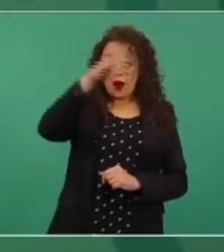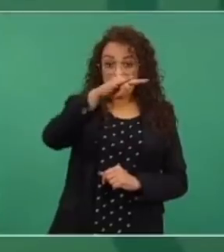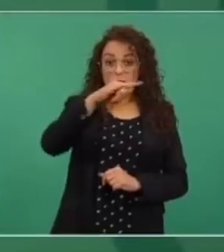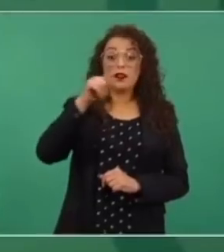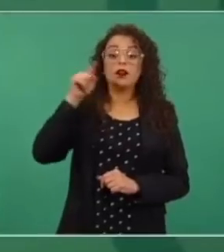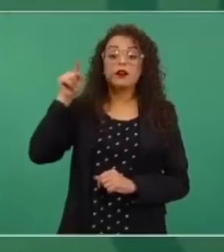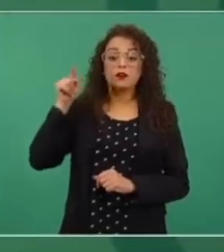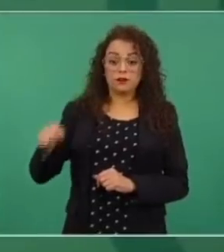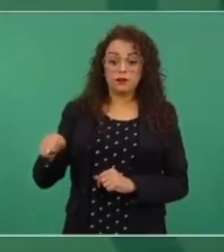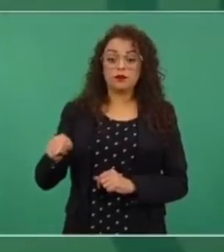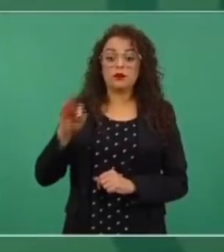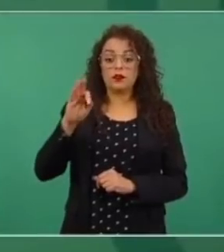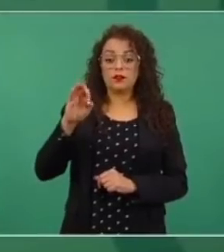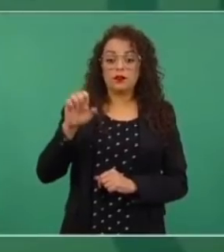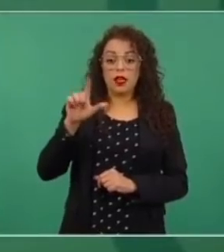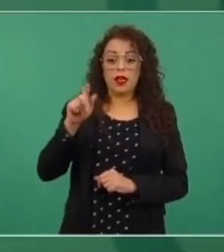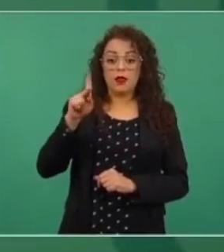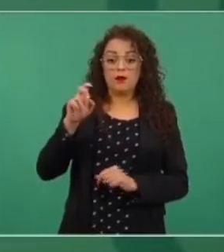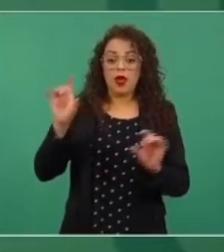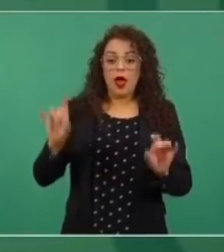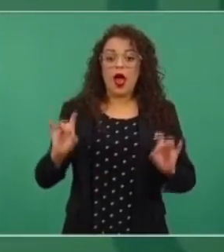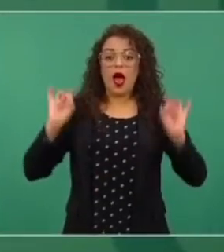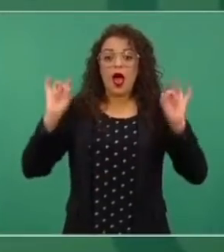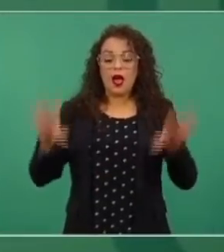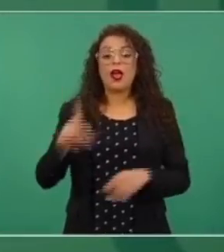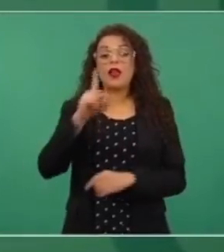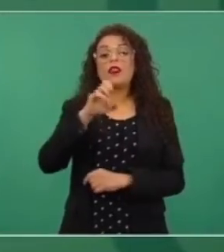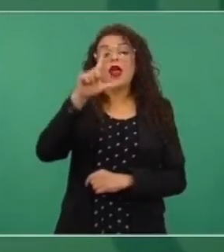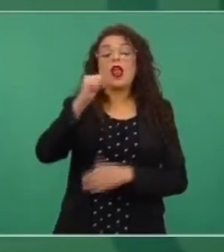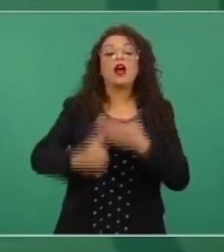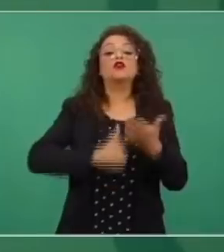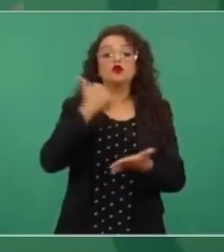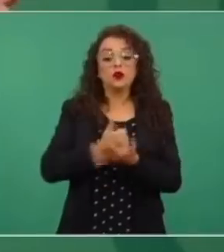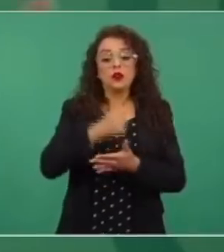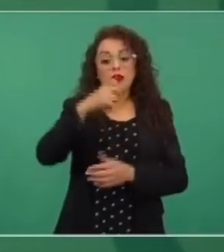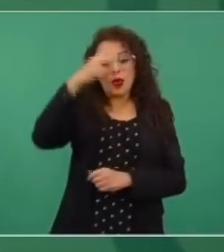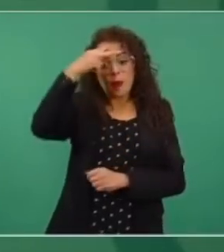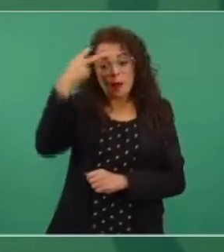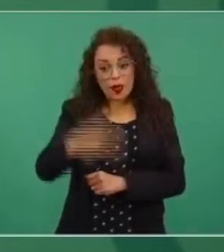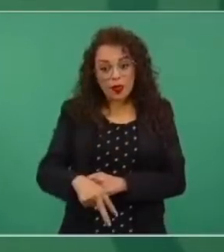Aeropuerto Internacional Felipe Ángeles de la Ciudad de México y está en el